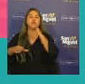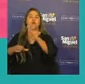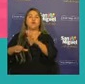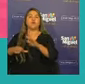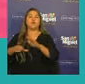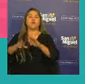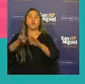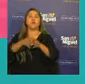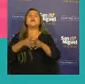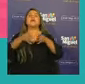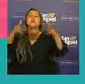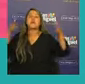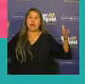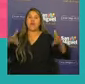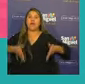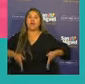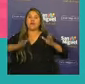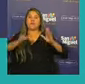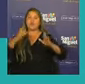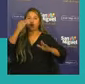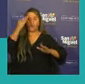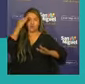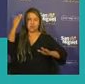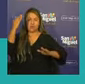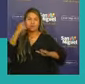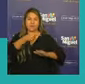un día a la semana.